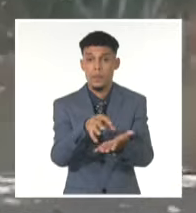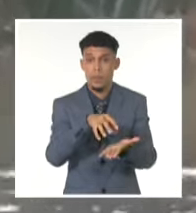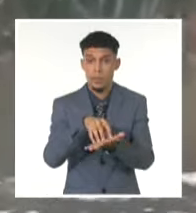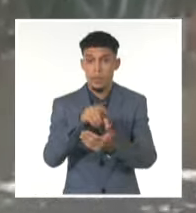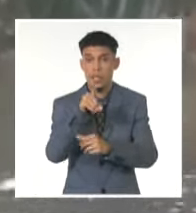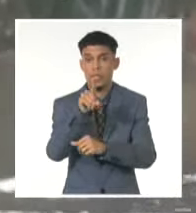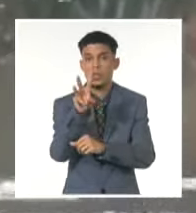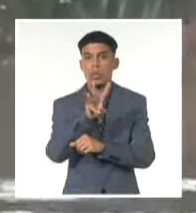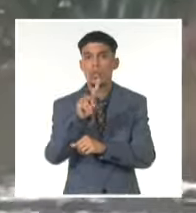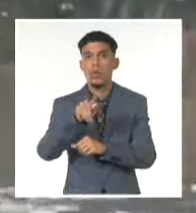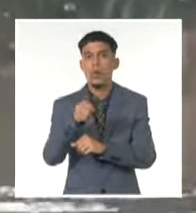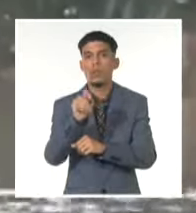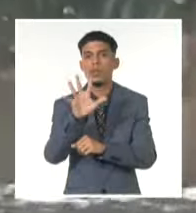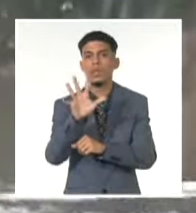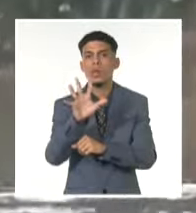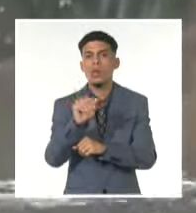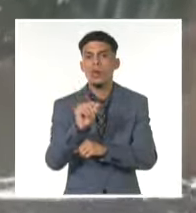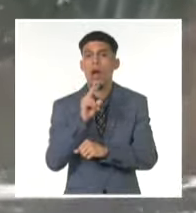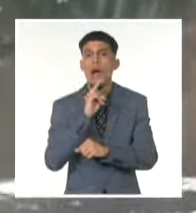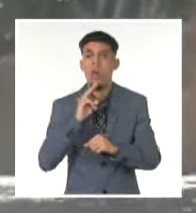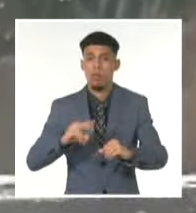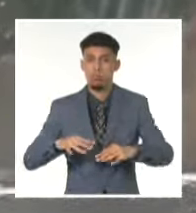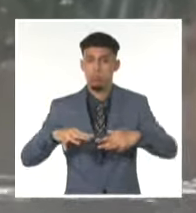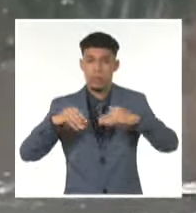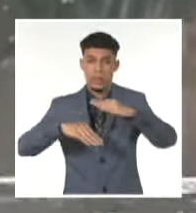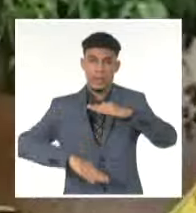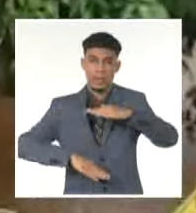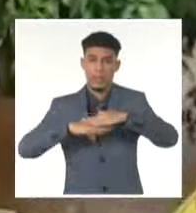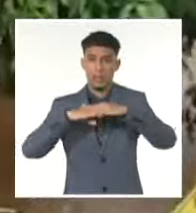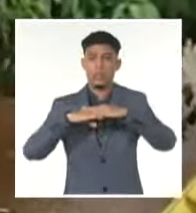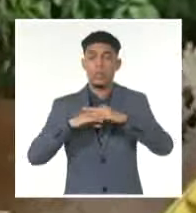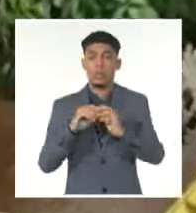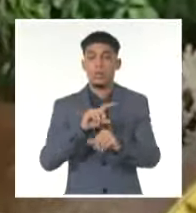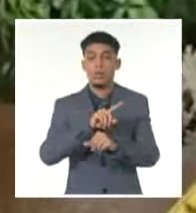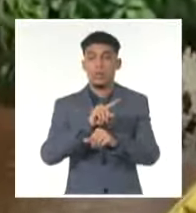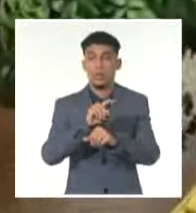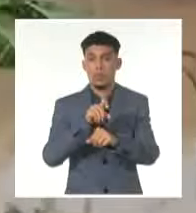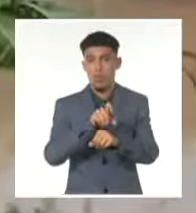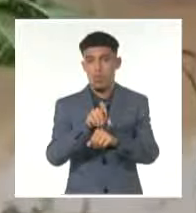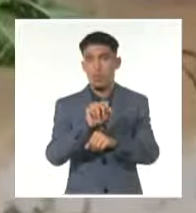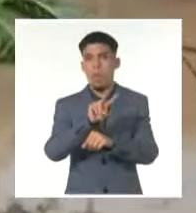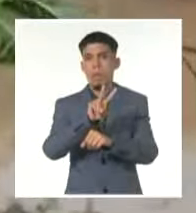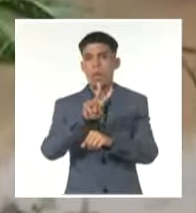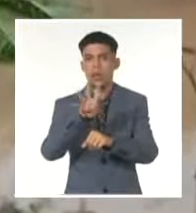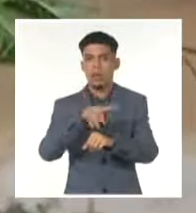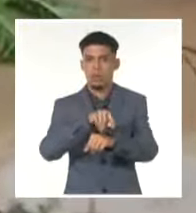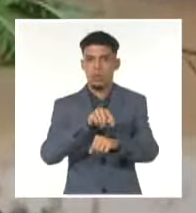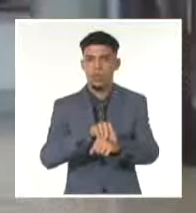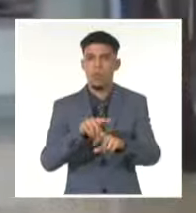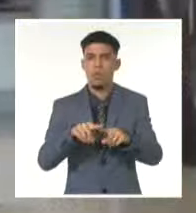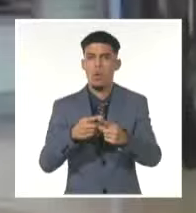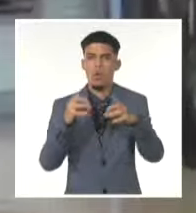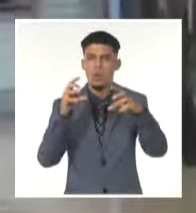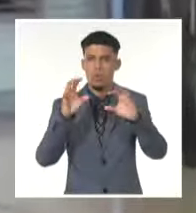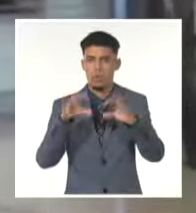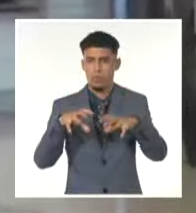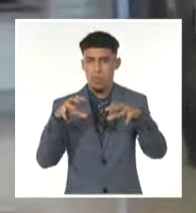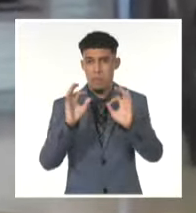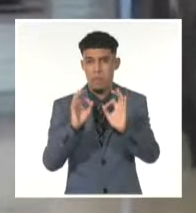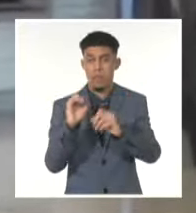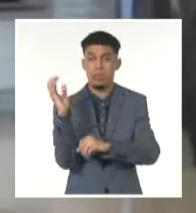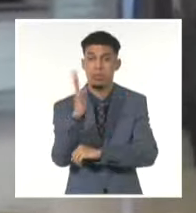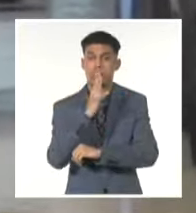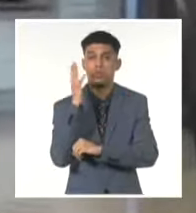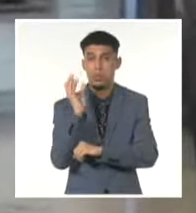133,5 milímetros de precipitaciones acumuladas en las últimas 24 horas, motivado por la presencia de una onda